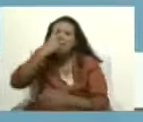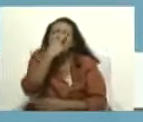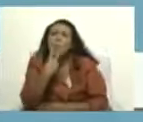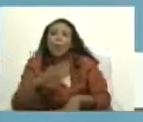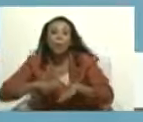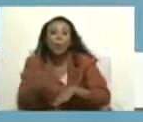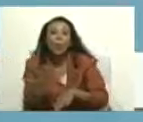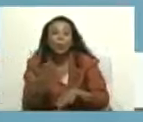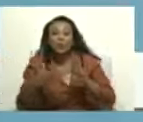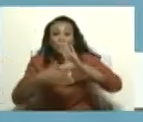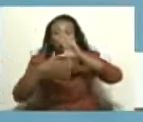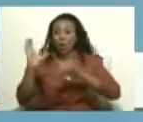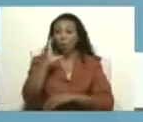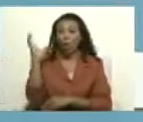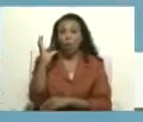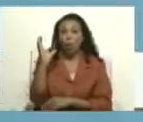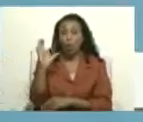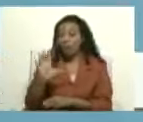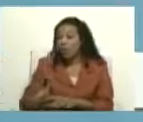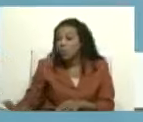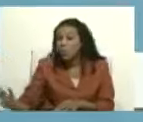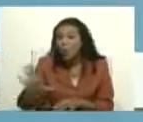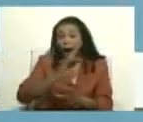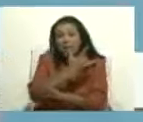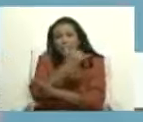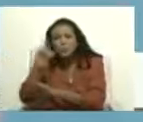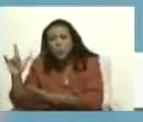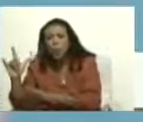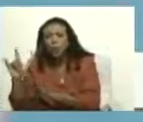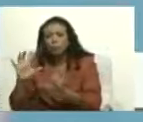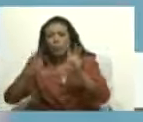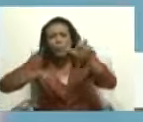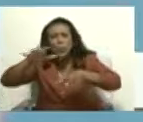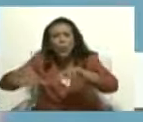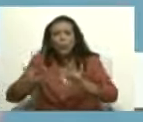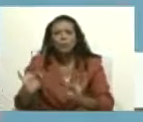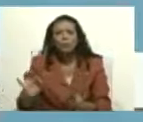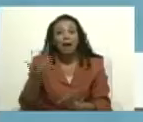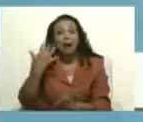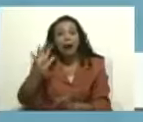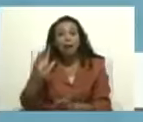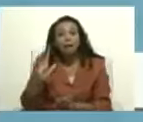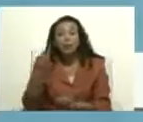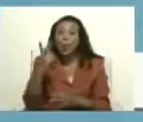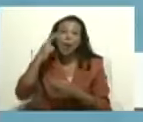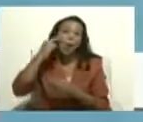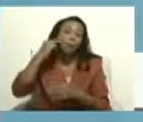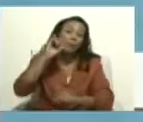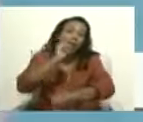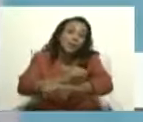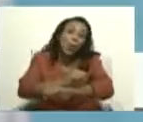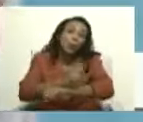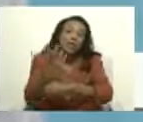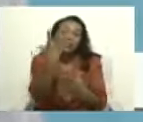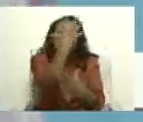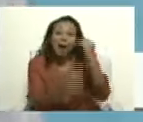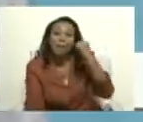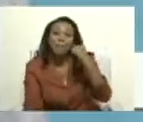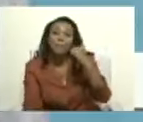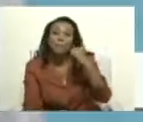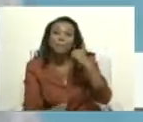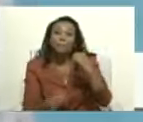Porque en el Pacífico colombiano, que es selvático, la selva más biodiversa del mundo, llegaban los negros esclavos escapados a